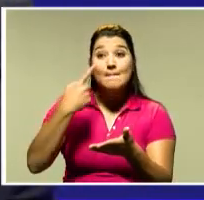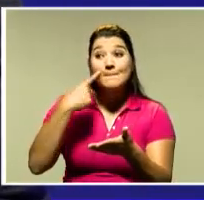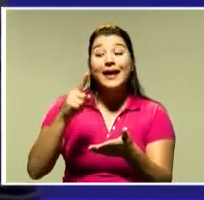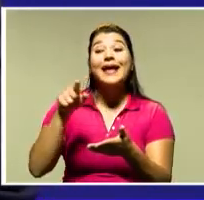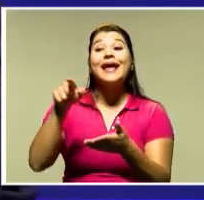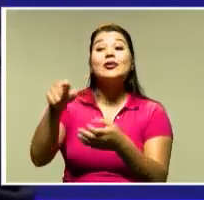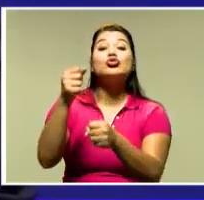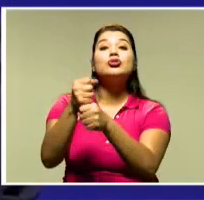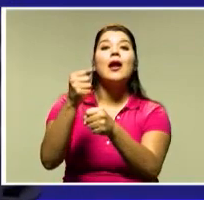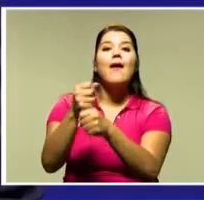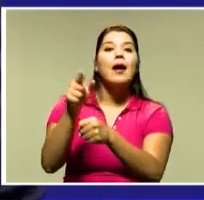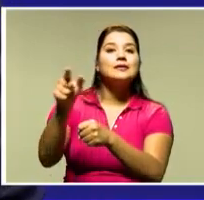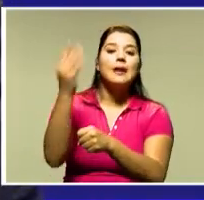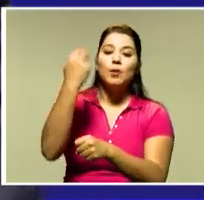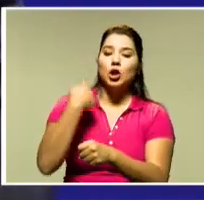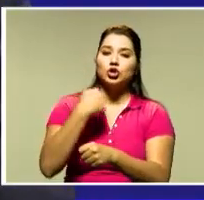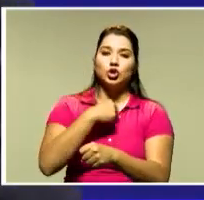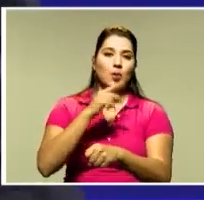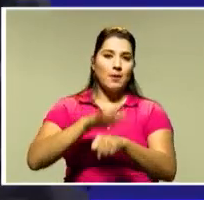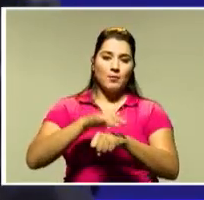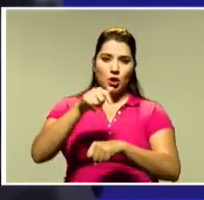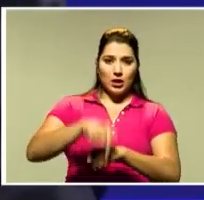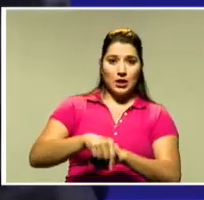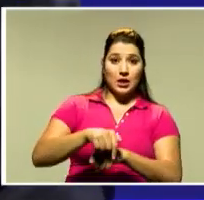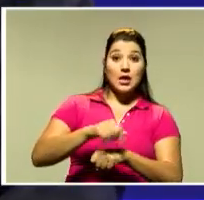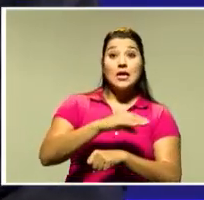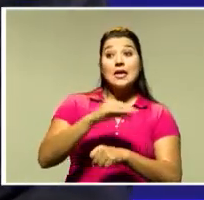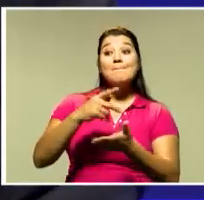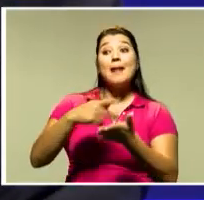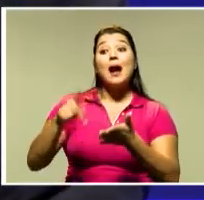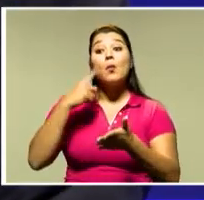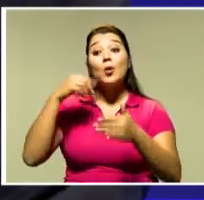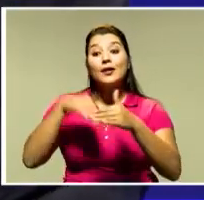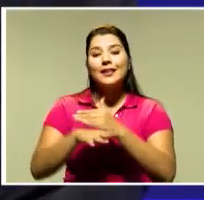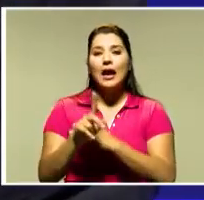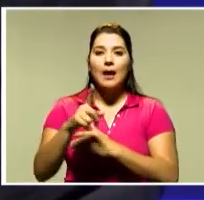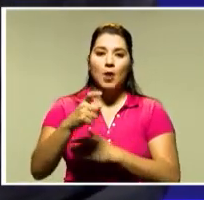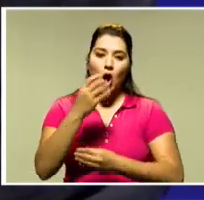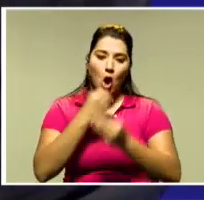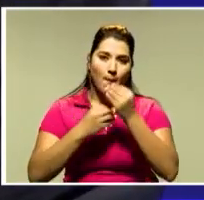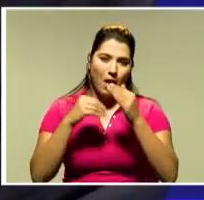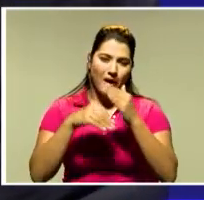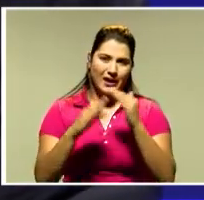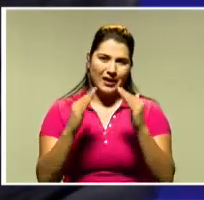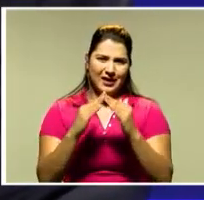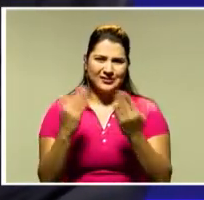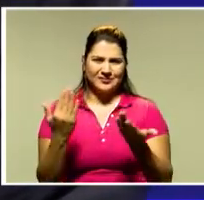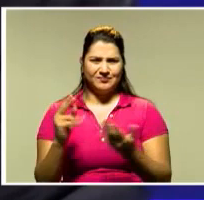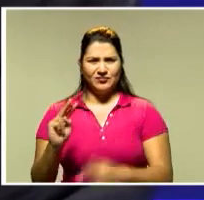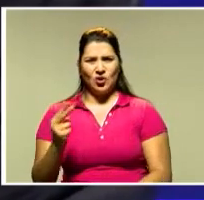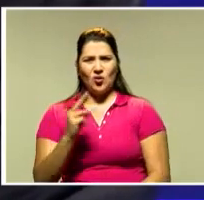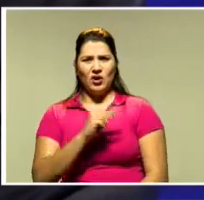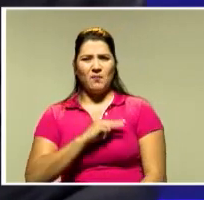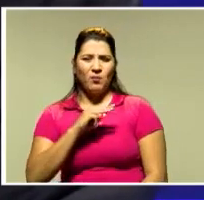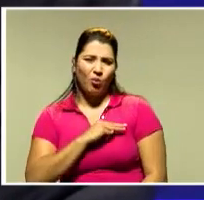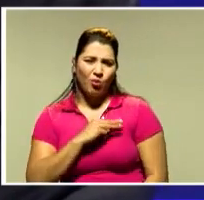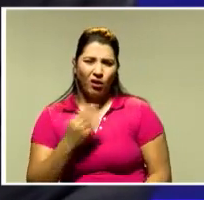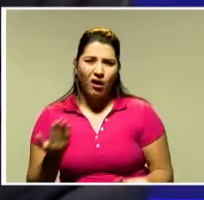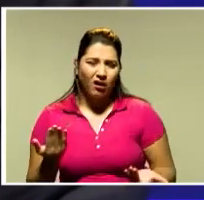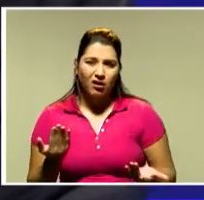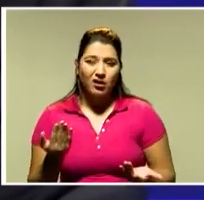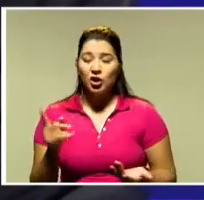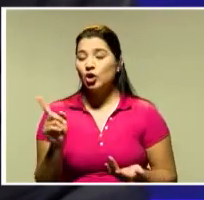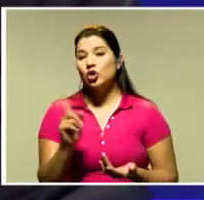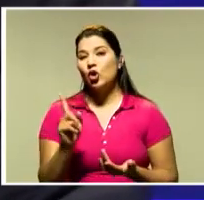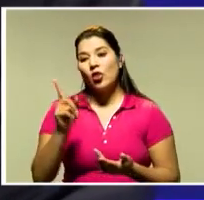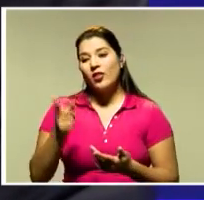aquí, traigamos los camarones y nos los comamos en nuestras casas. Esa es una doble moral ambiental, un doble estándar que me parece que no